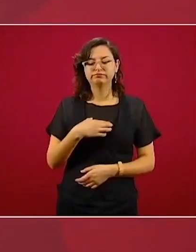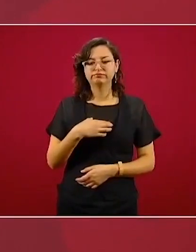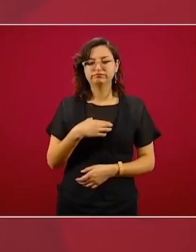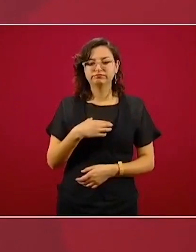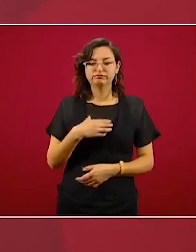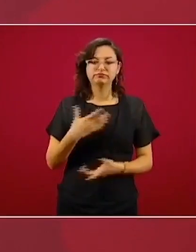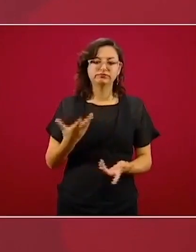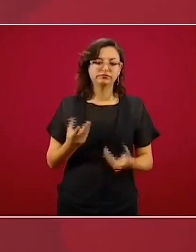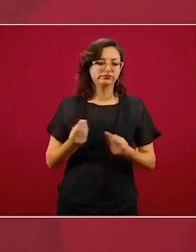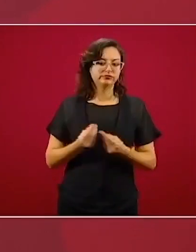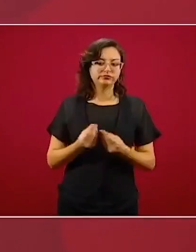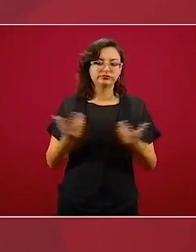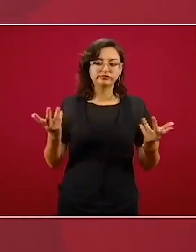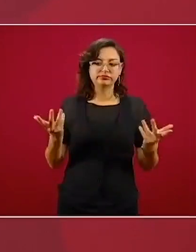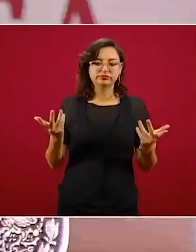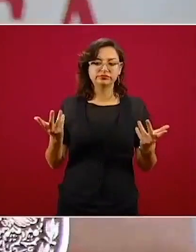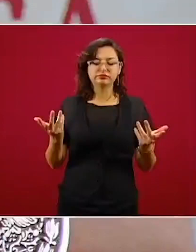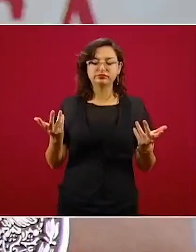Desde luego